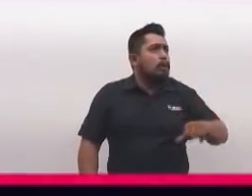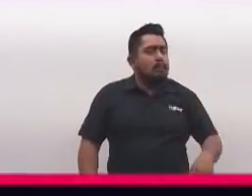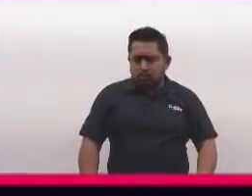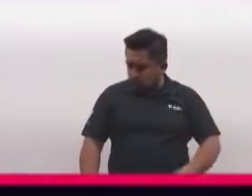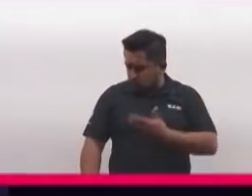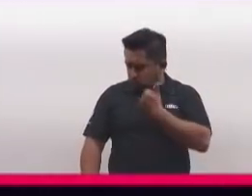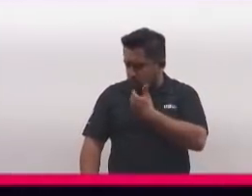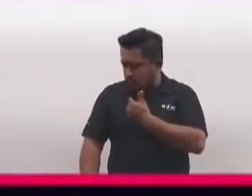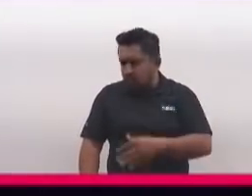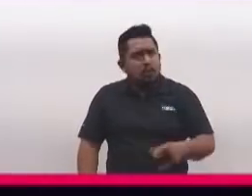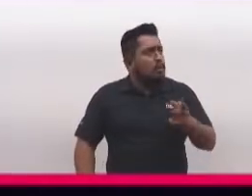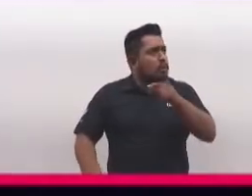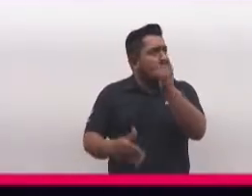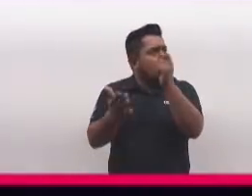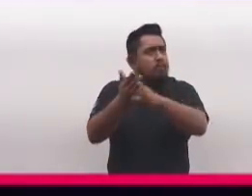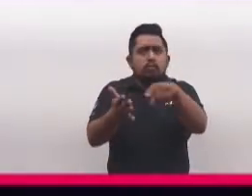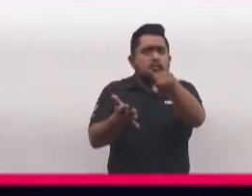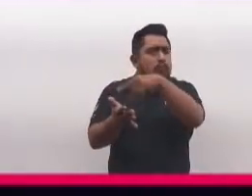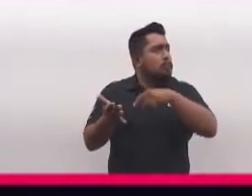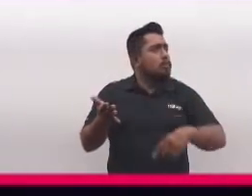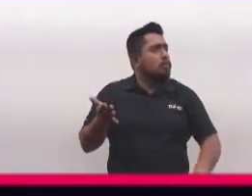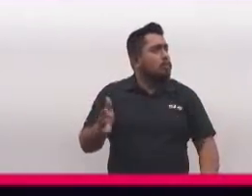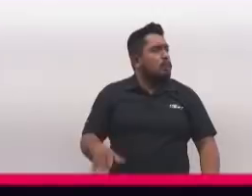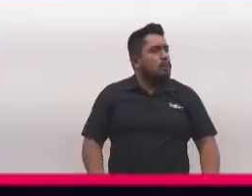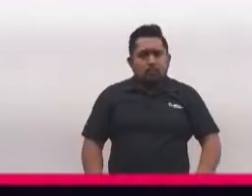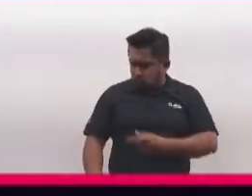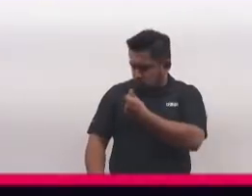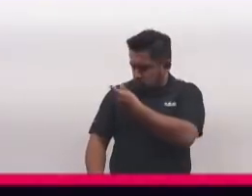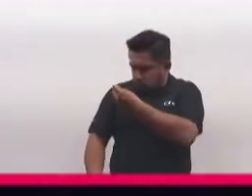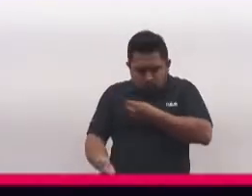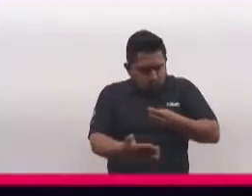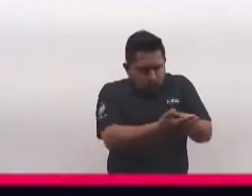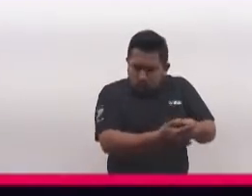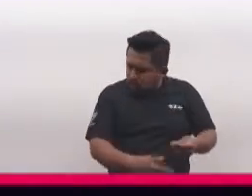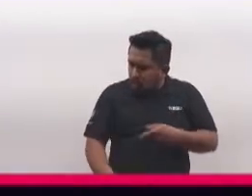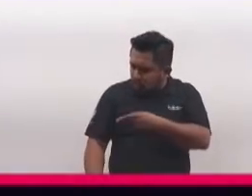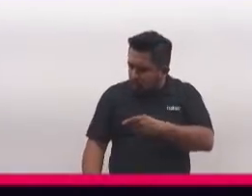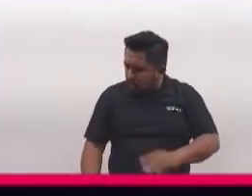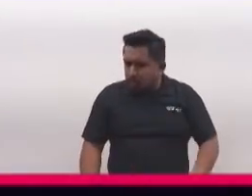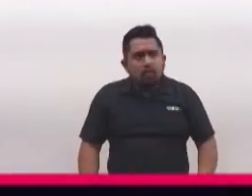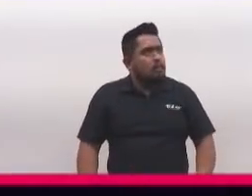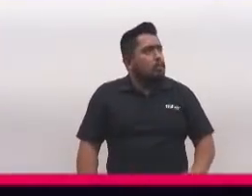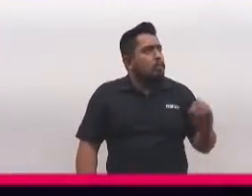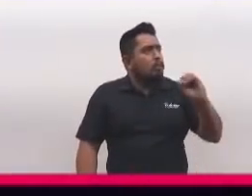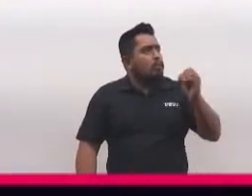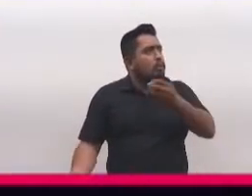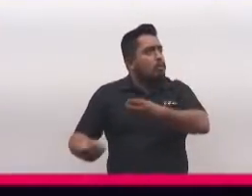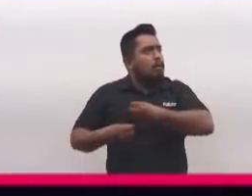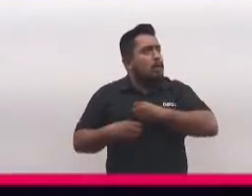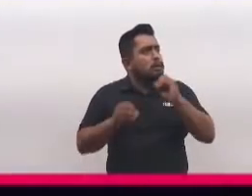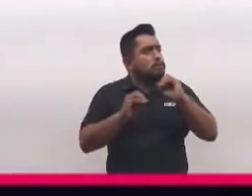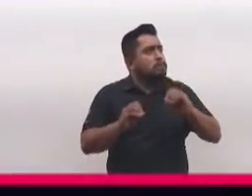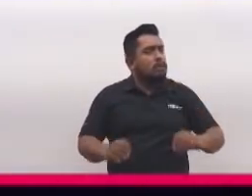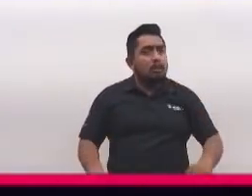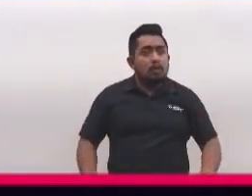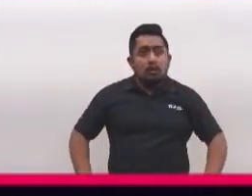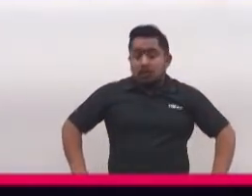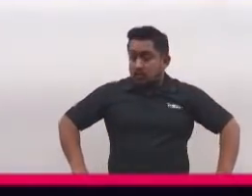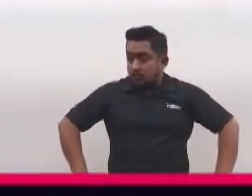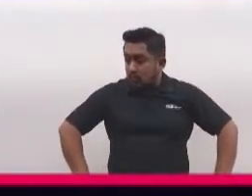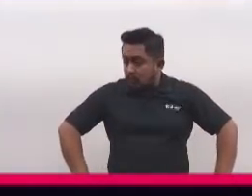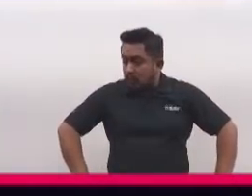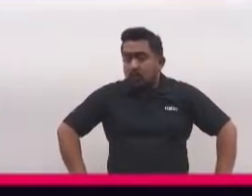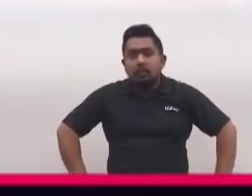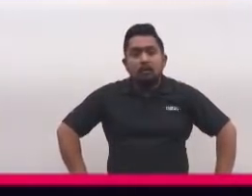pues si no firmaron la comisión de la oficina si no me la dieron x no